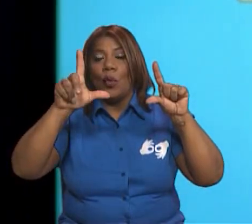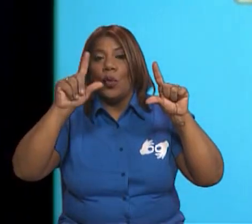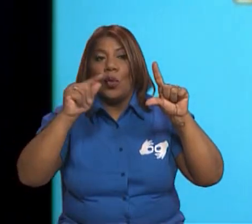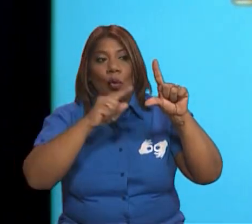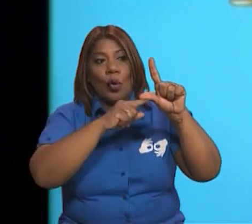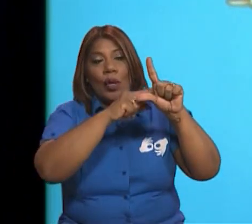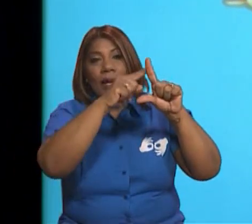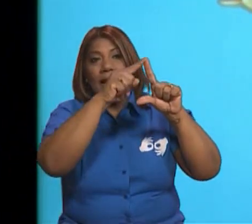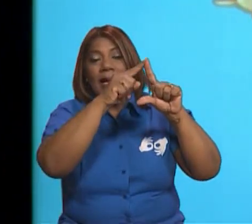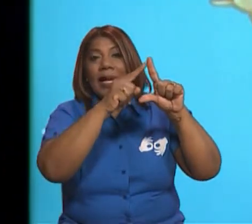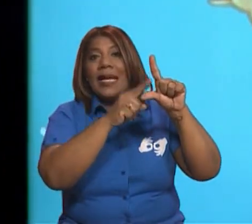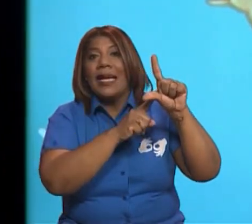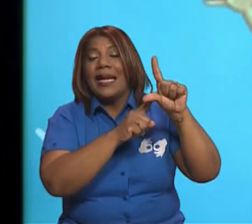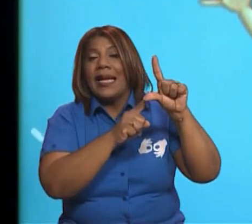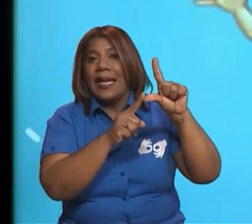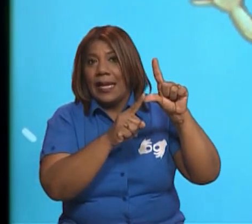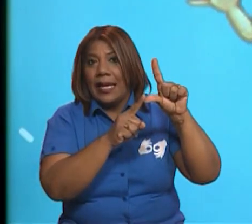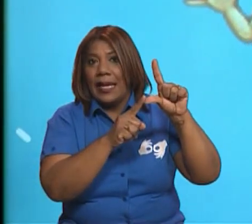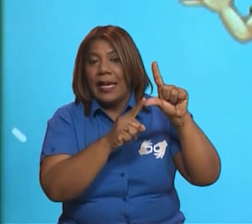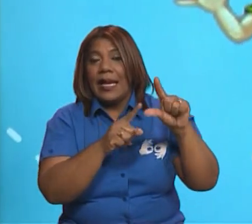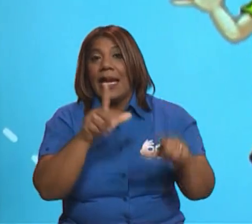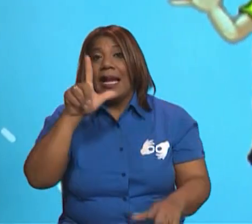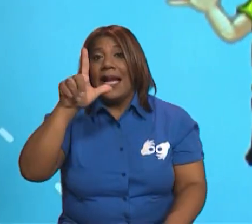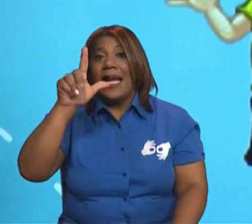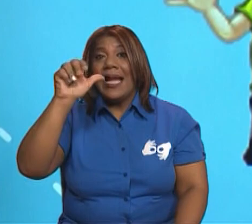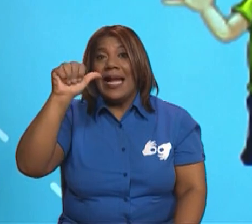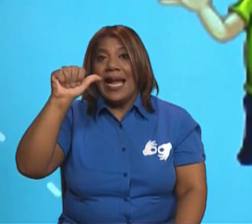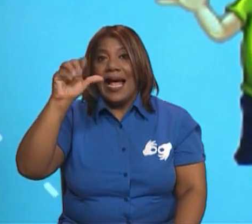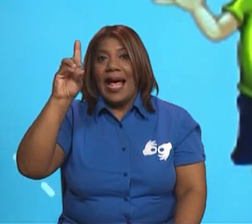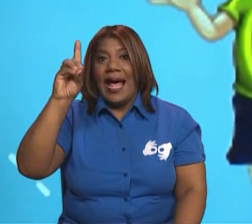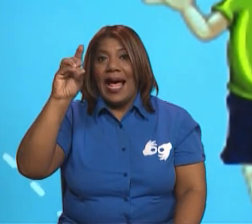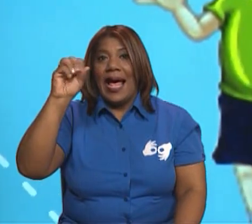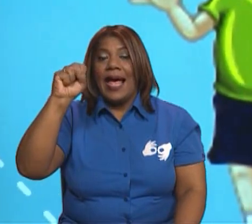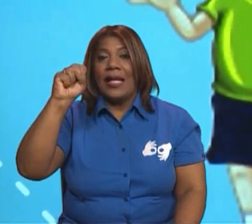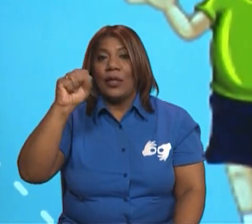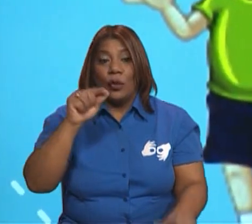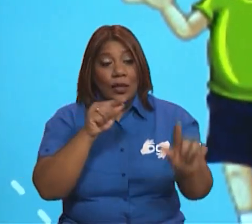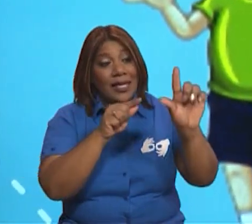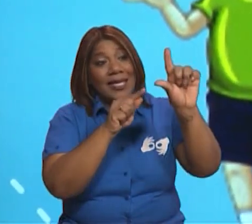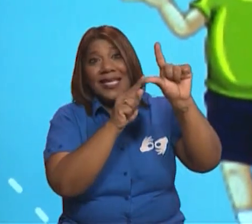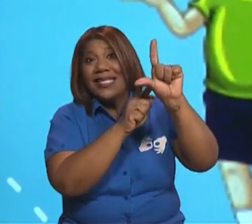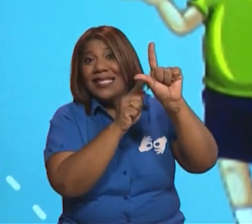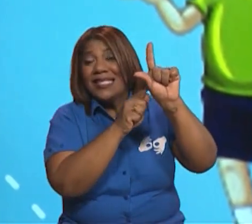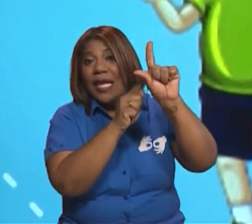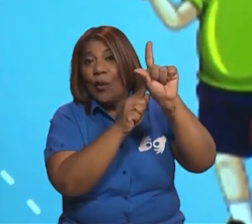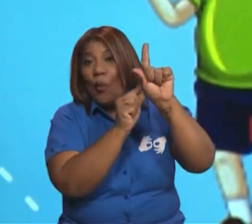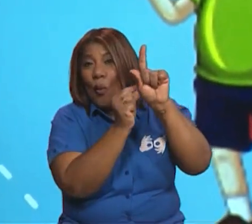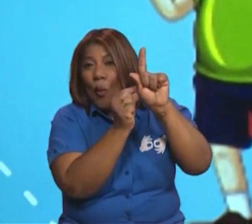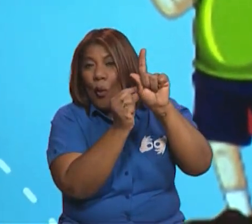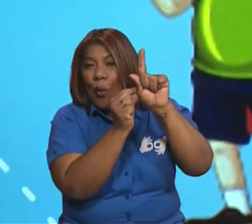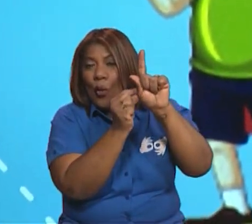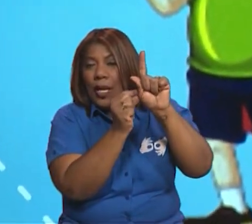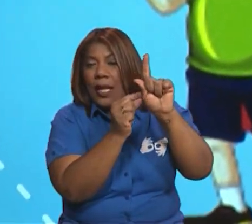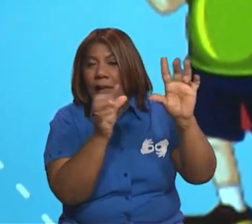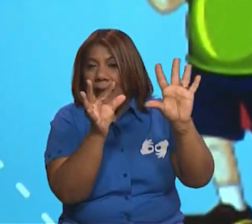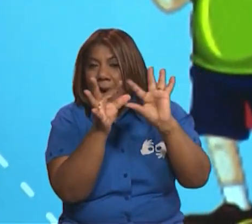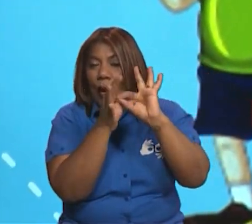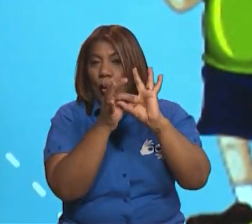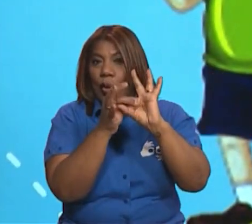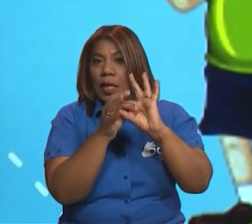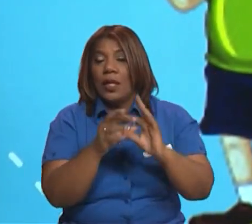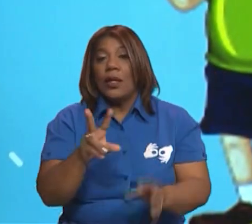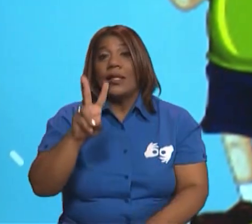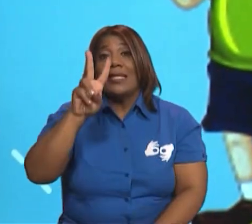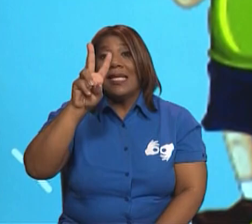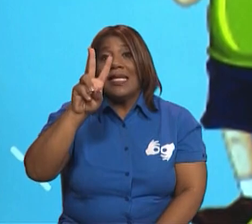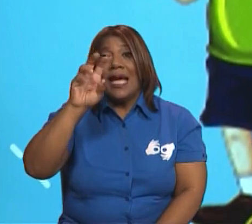llamar lados, que son estas líneas que empiezan en un punto y pueden seguir y no tienen fin, pueden